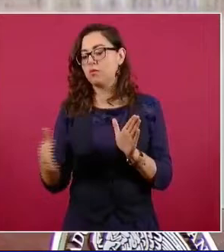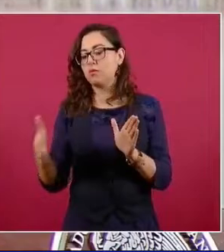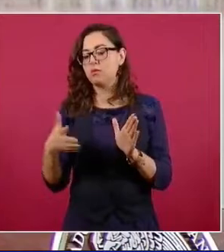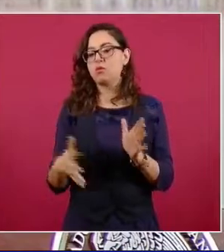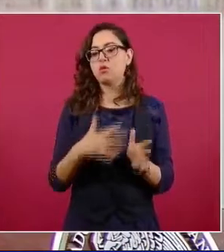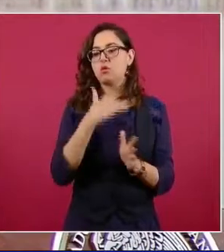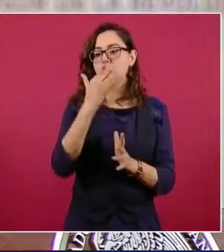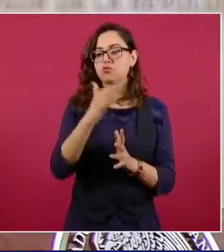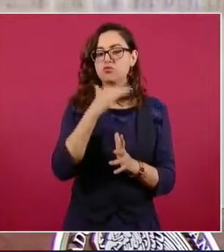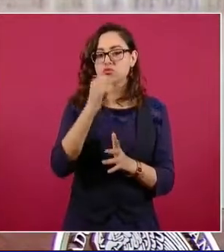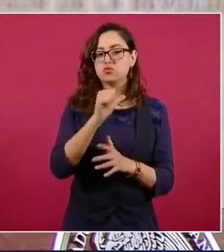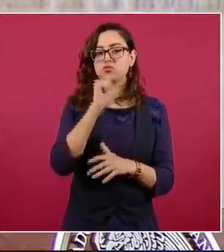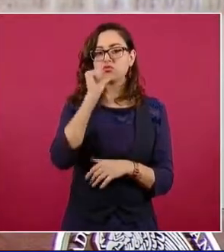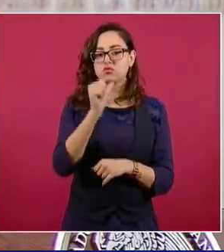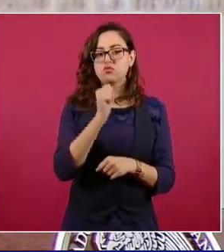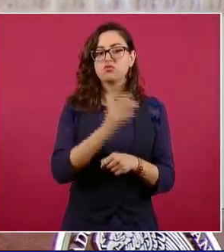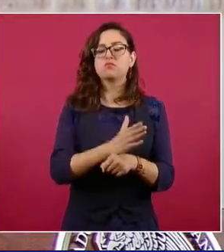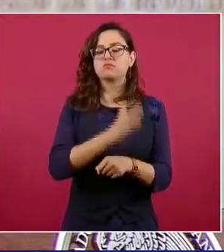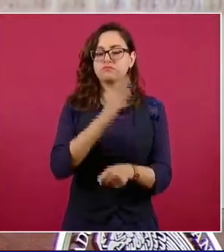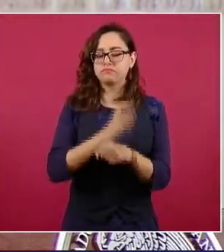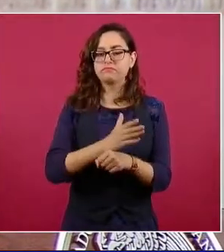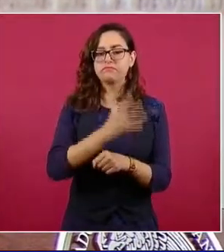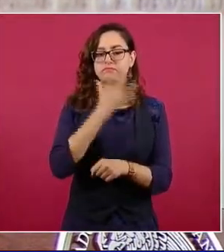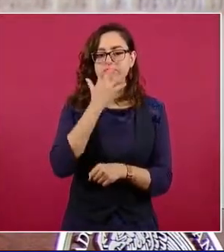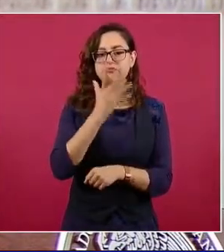sin impunidad,